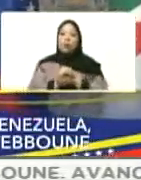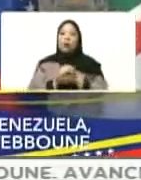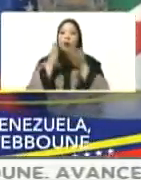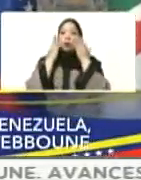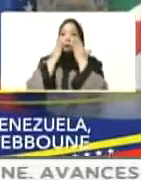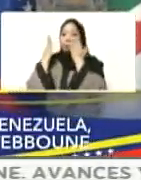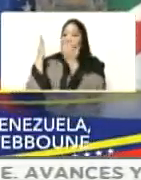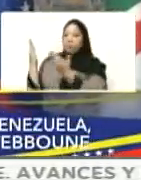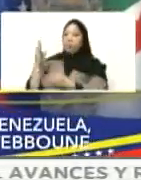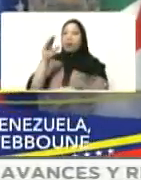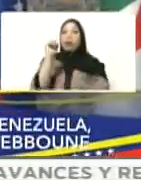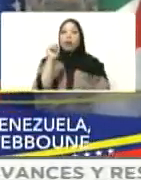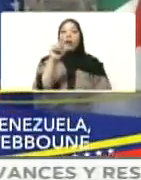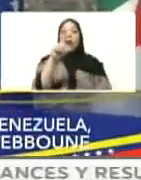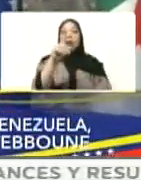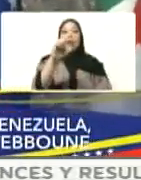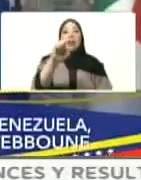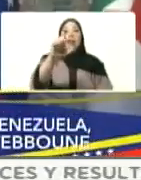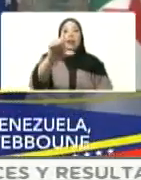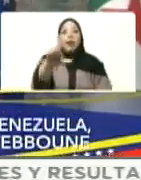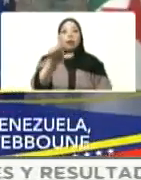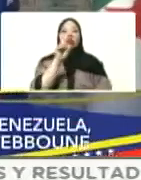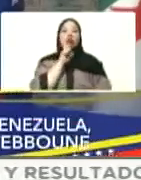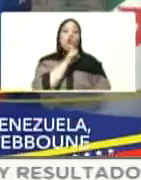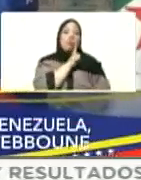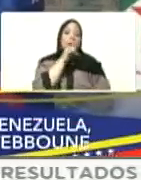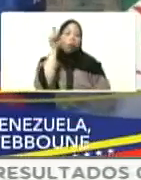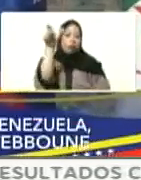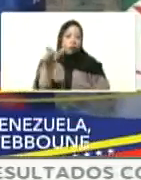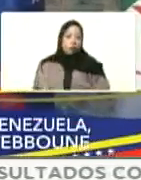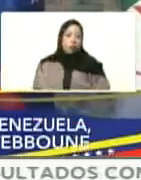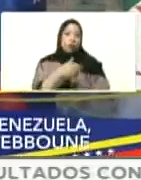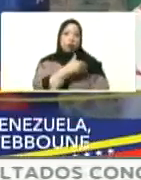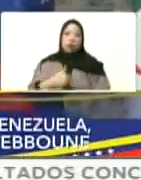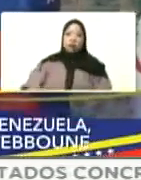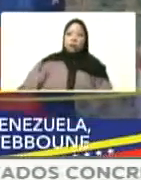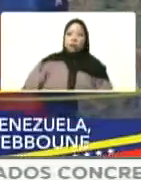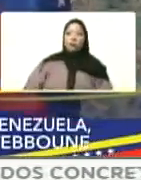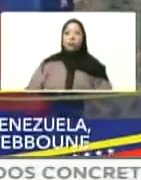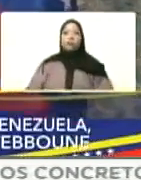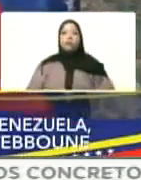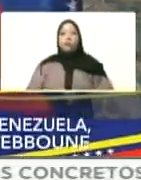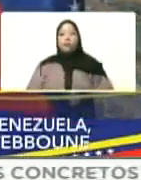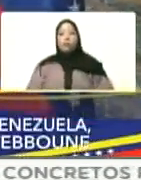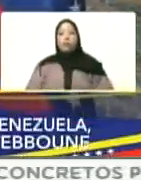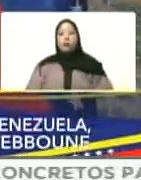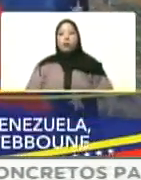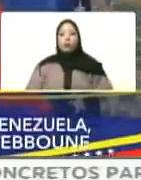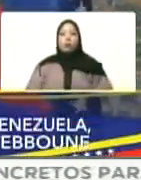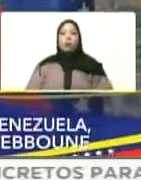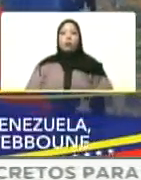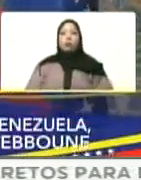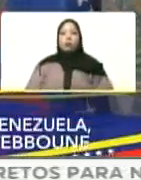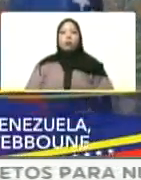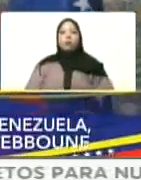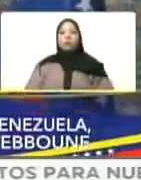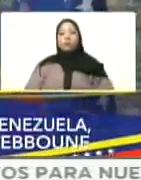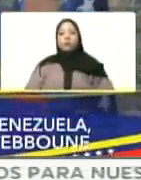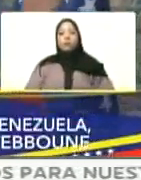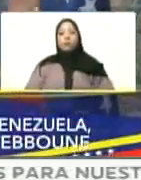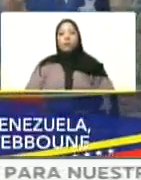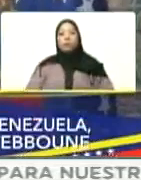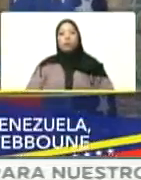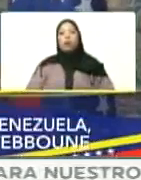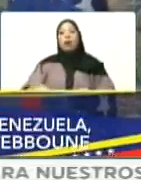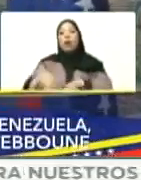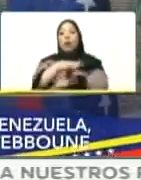Abdelmajid Tebboune. Cher président et ami Abdelmajid Tebboune.